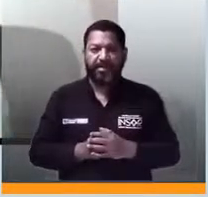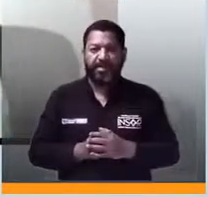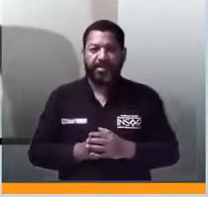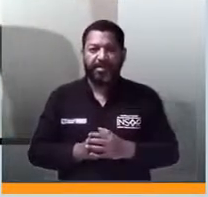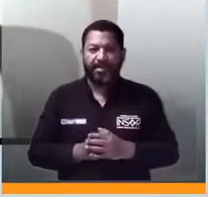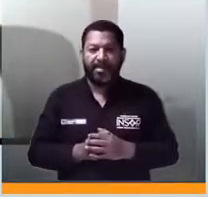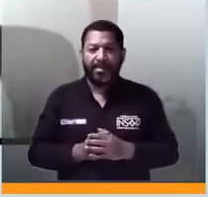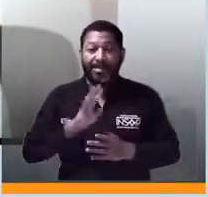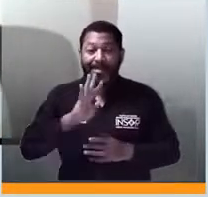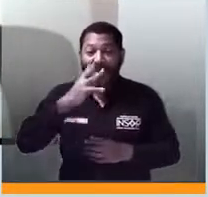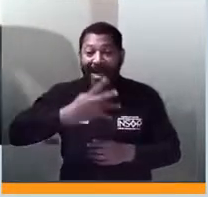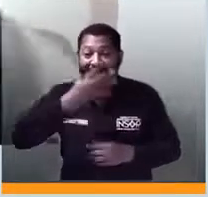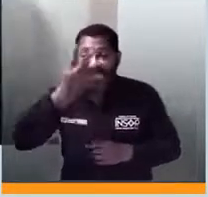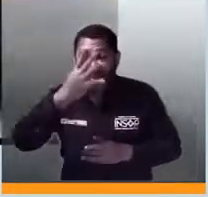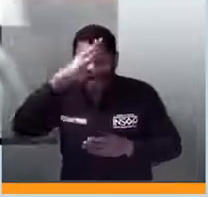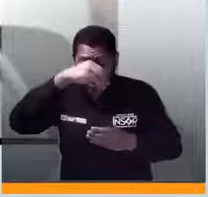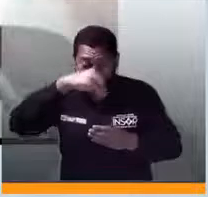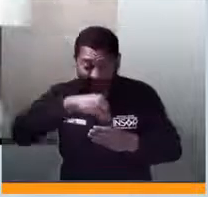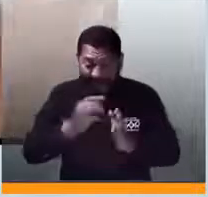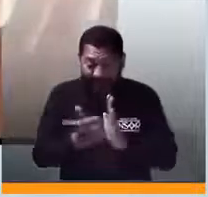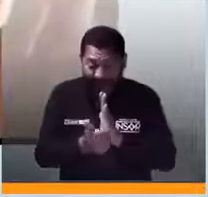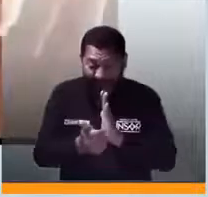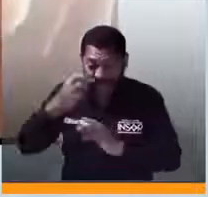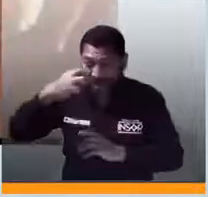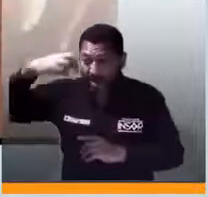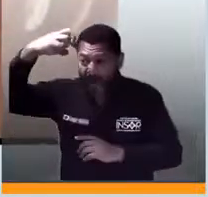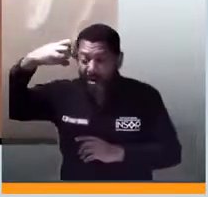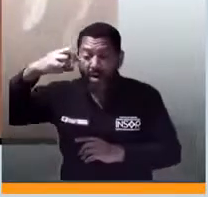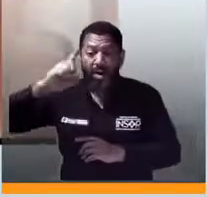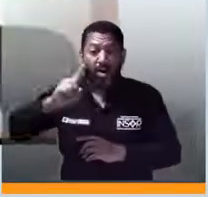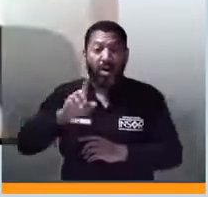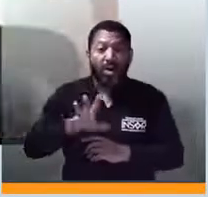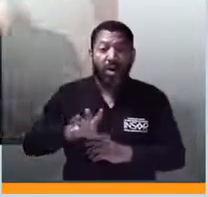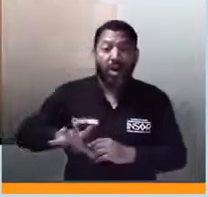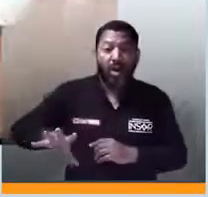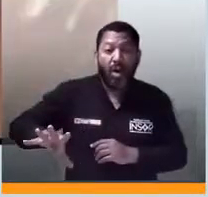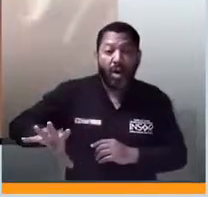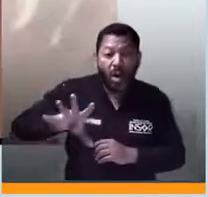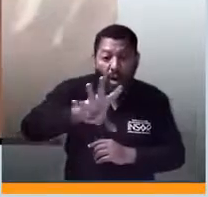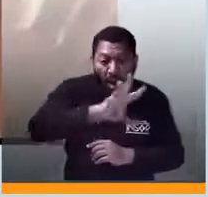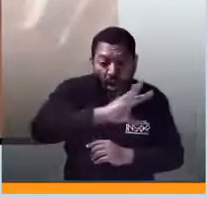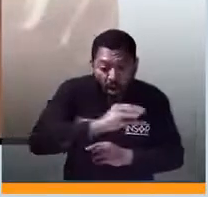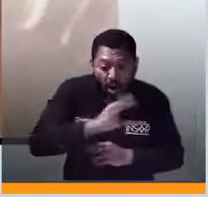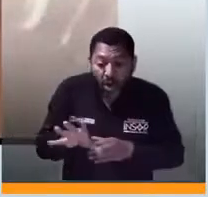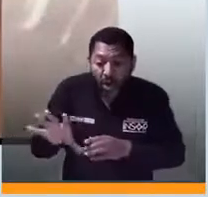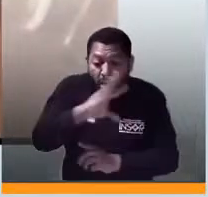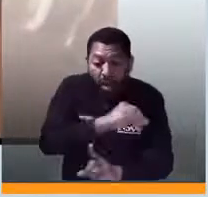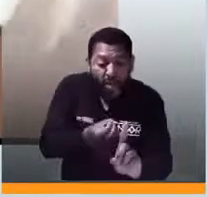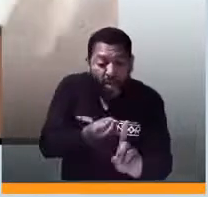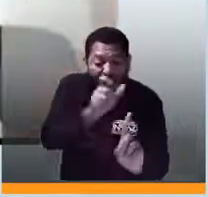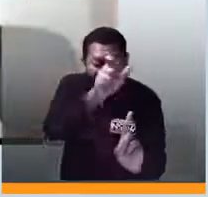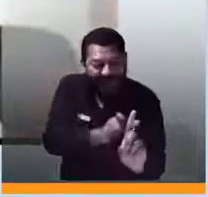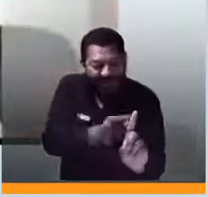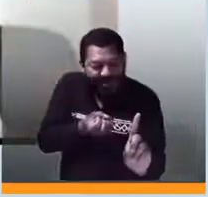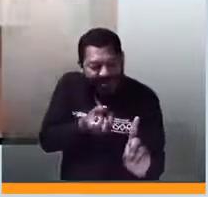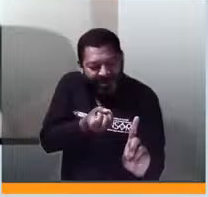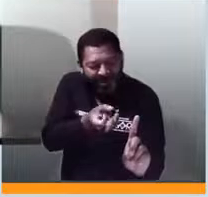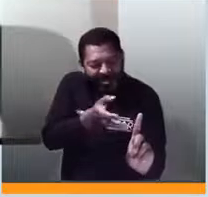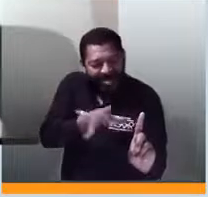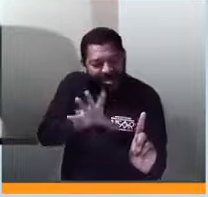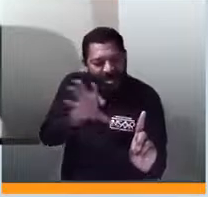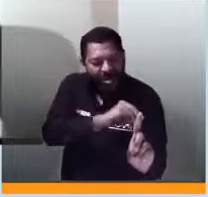o habilidad profesional, sino que es el todo de nuestros estudiantes, el todo de nuestros estudiantes, con